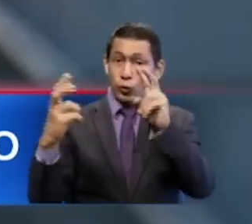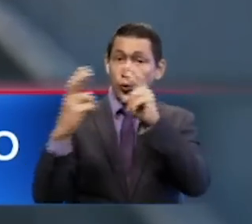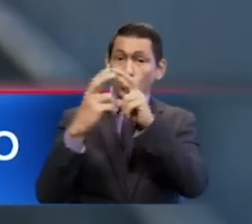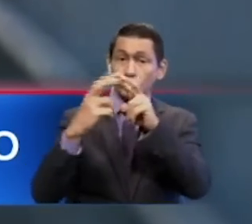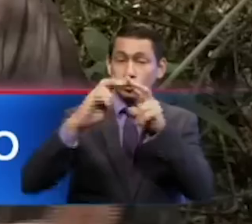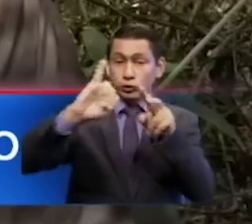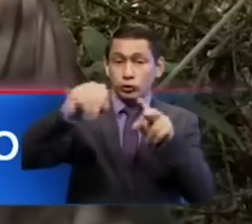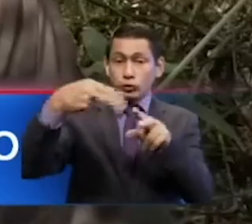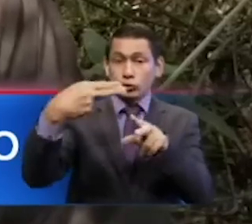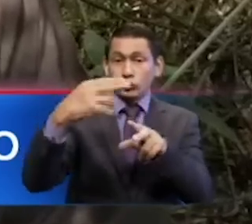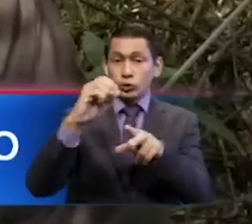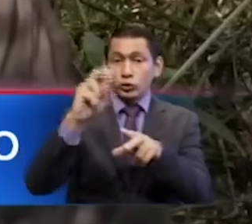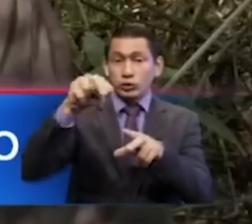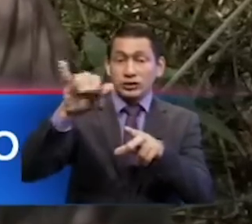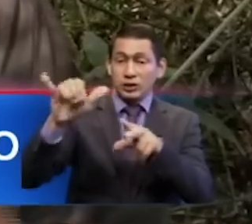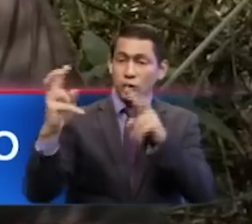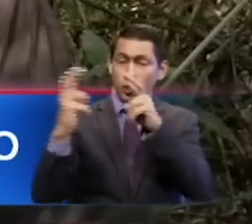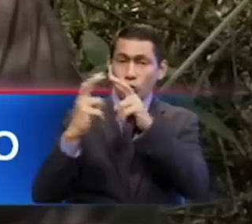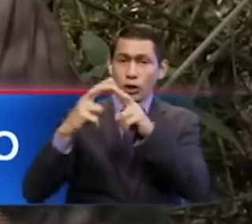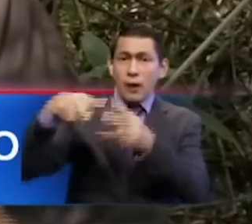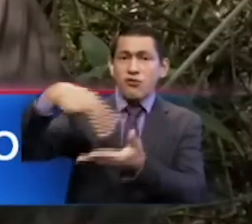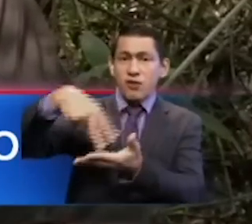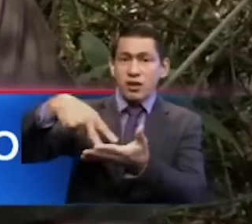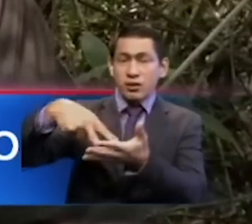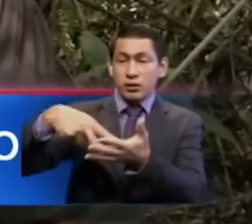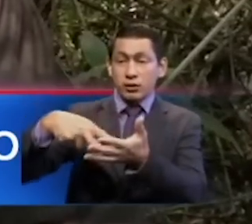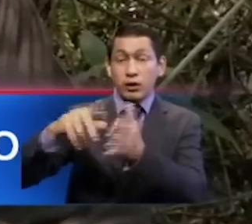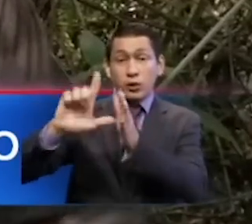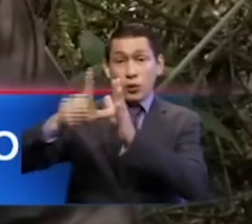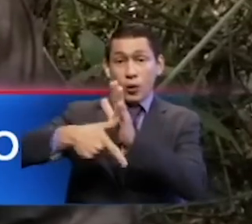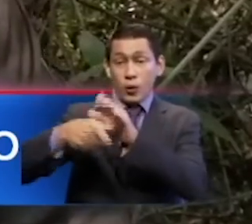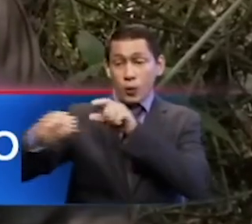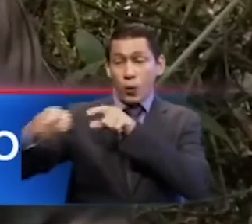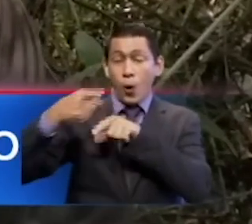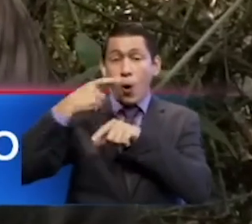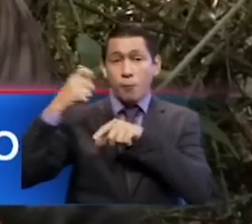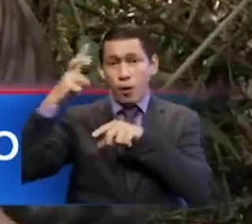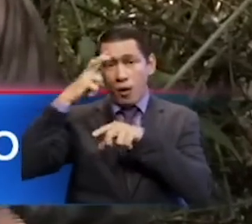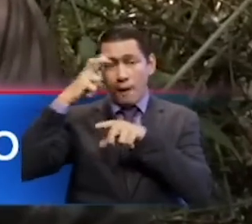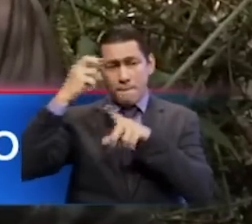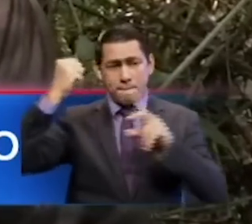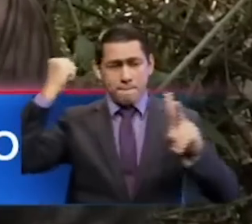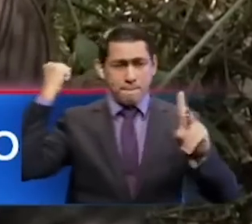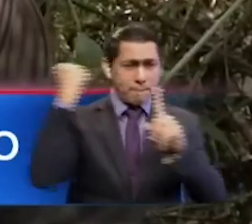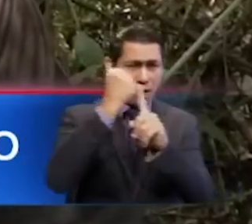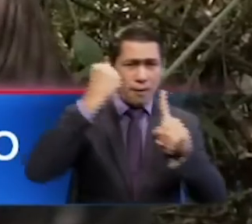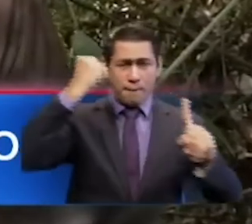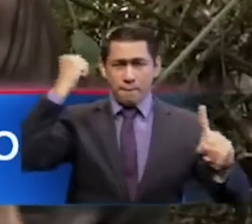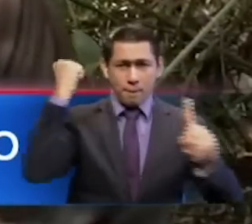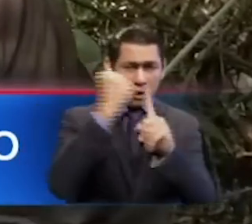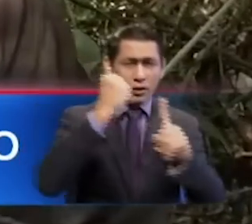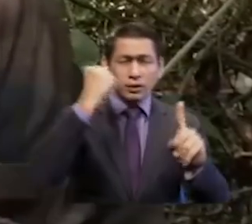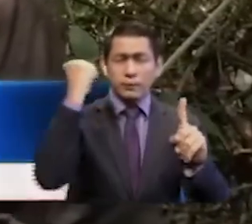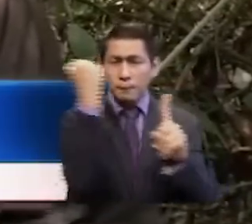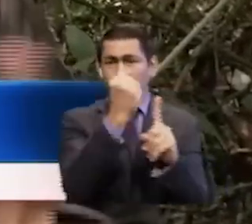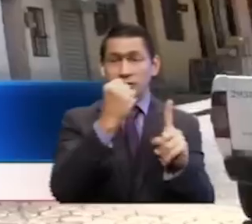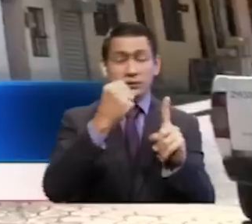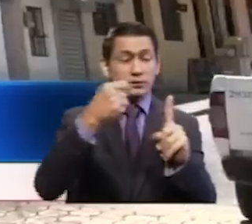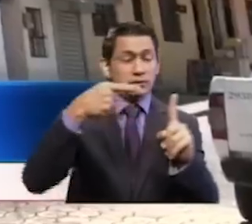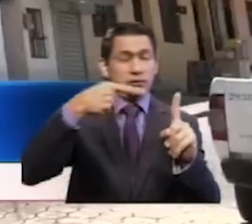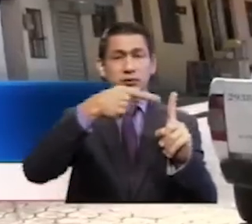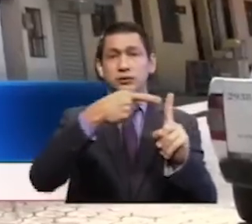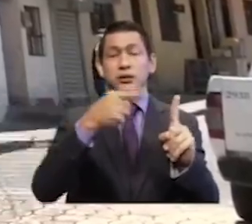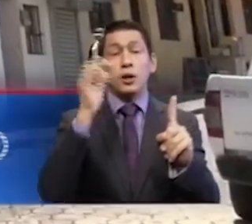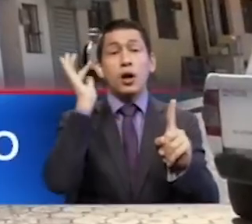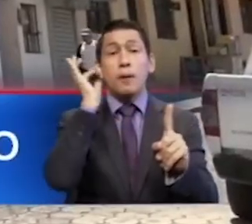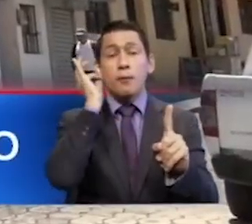y la mató. Procedió a acabar con la vida por medio de 3 heridas punzantes con un cuchillo en el corazón.